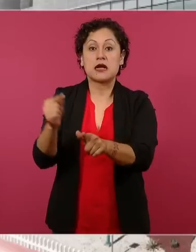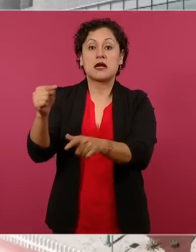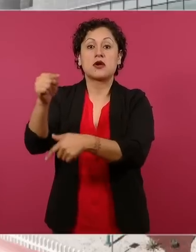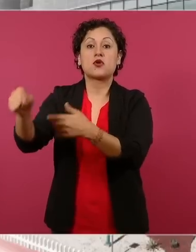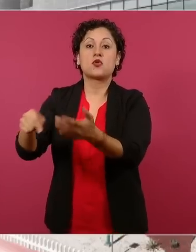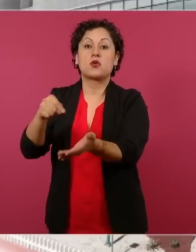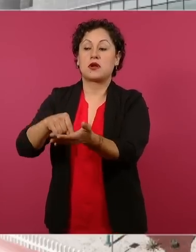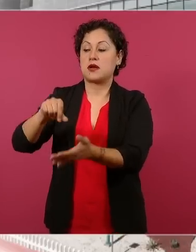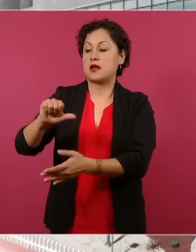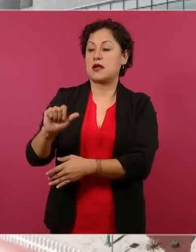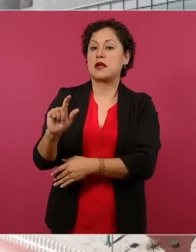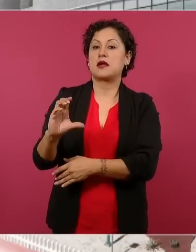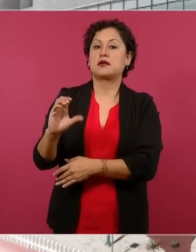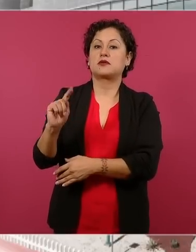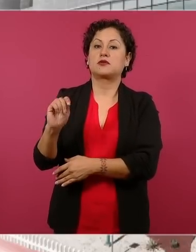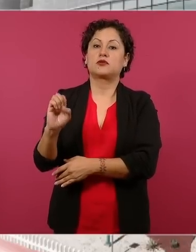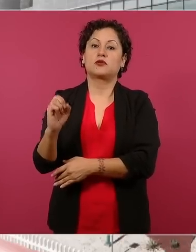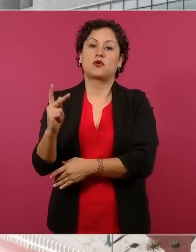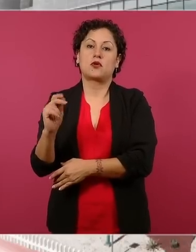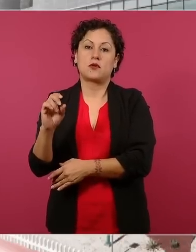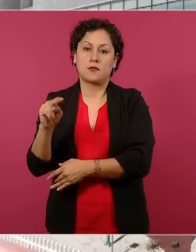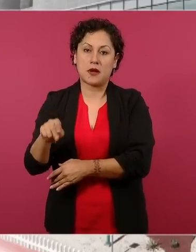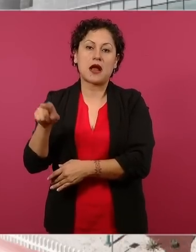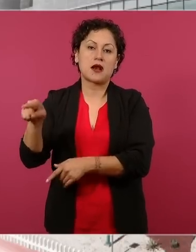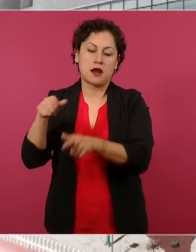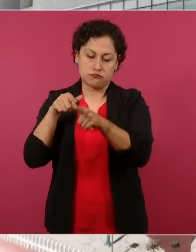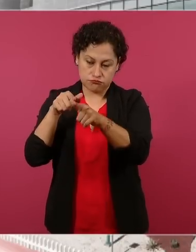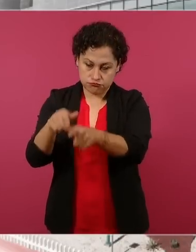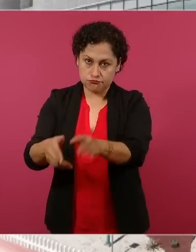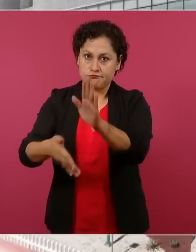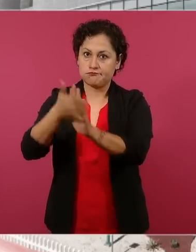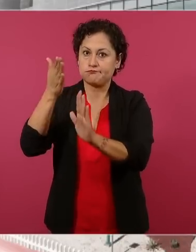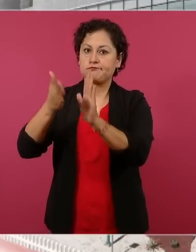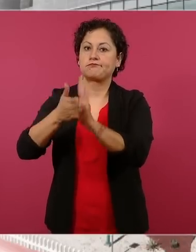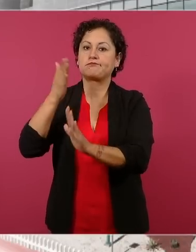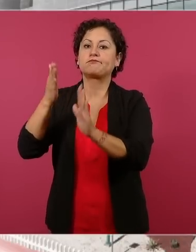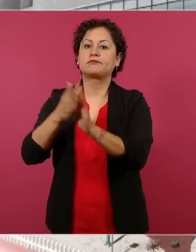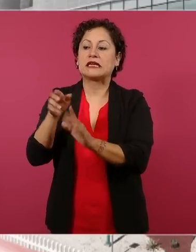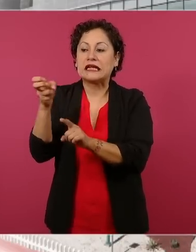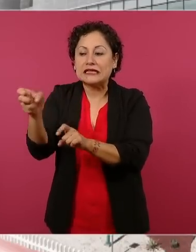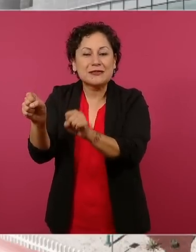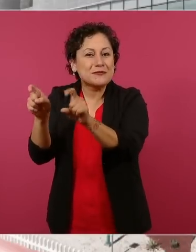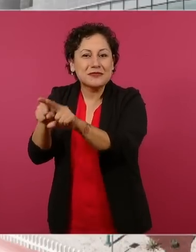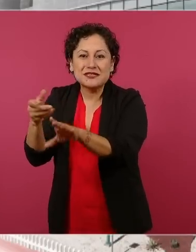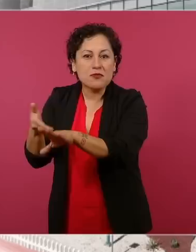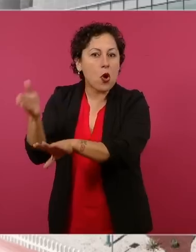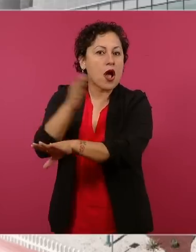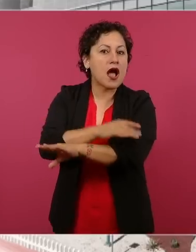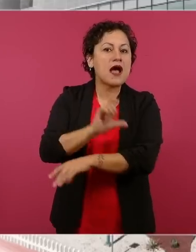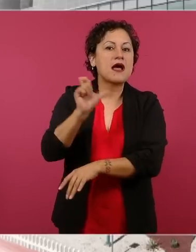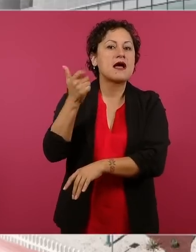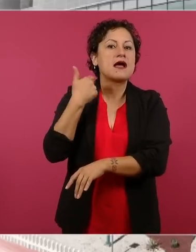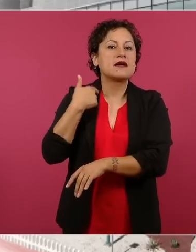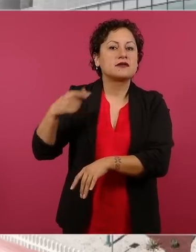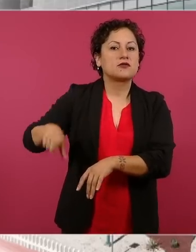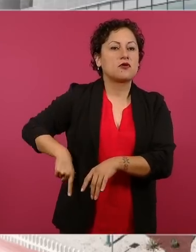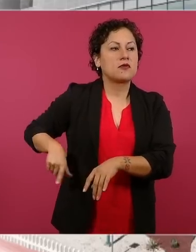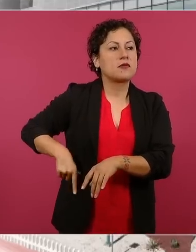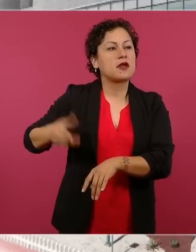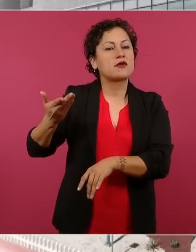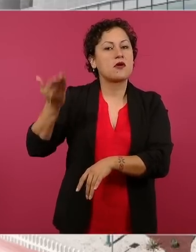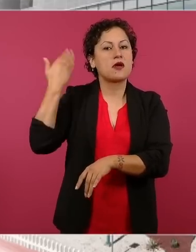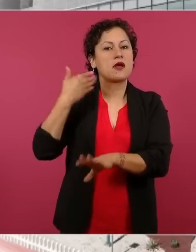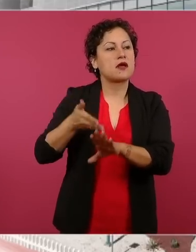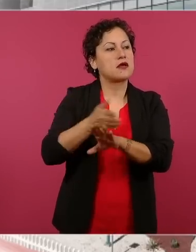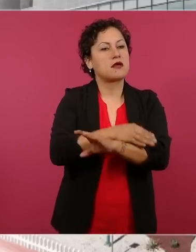en Actopan, se está concluyendo una obra inacabada, también abandonada, que el gobierno federal y el gobierno del estado